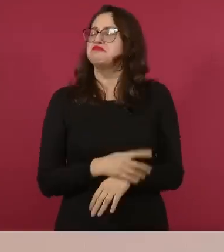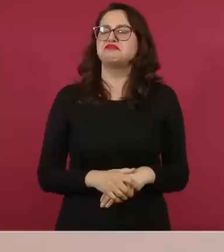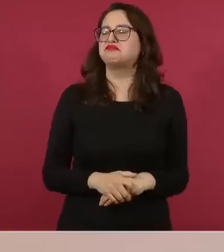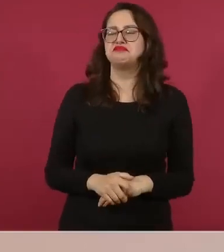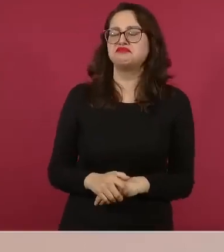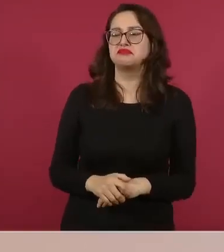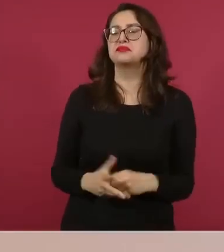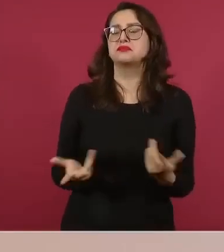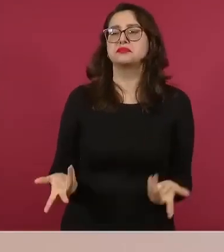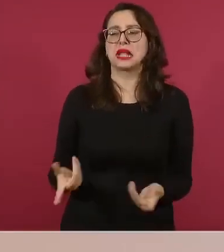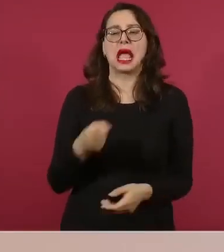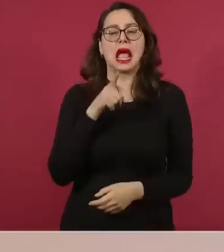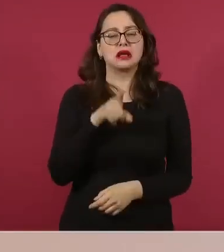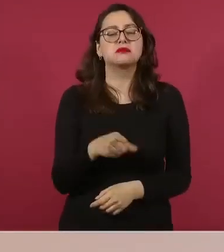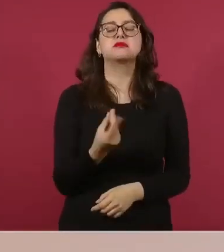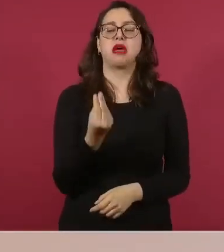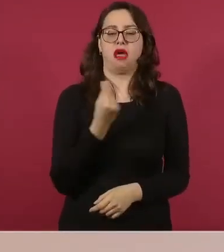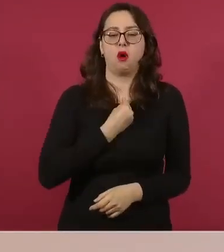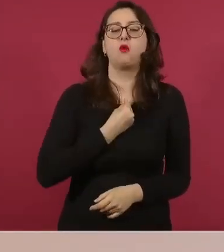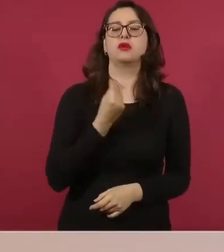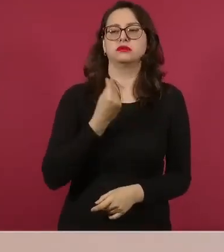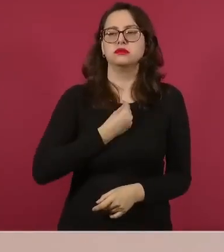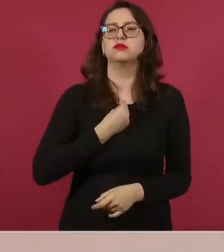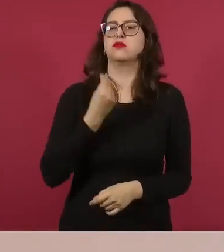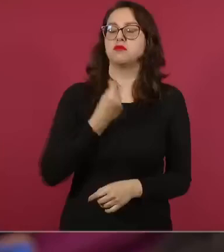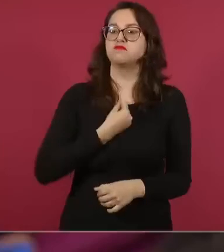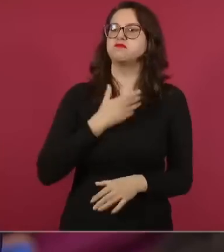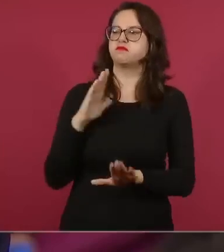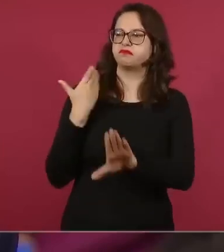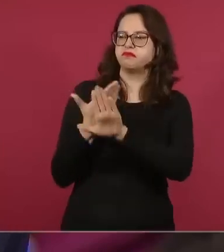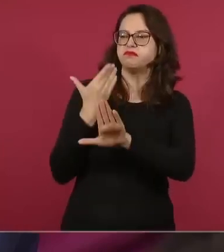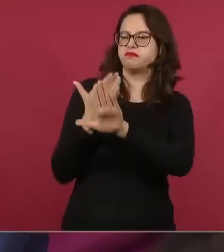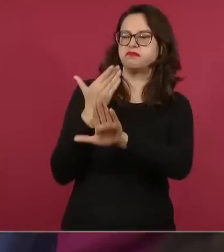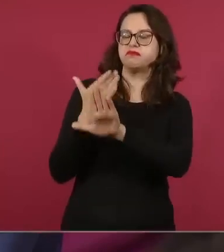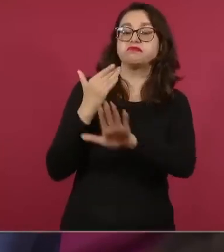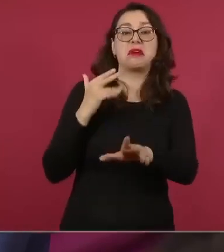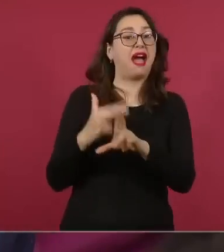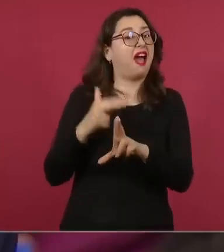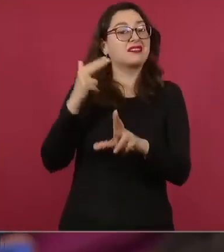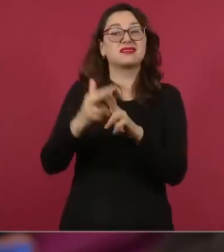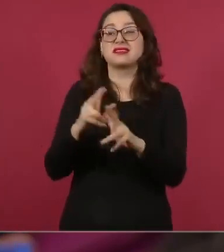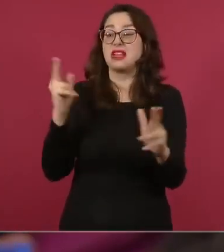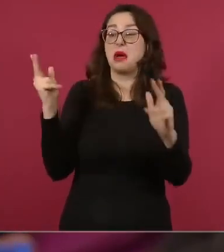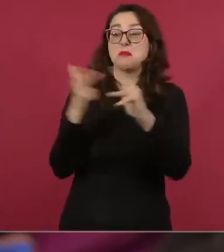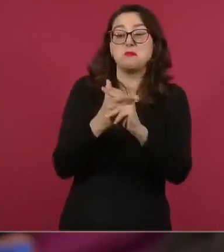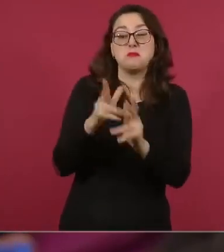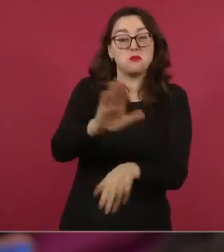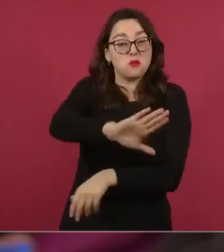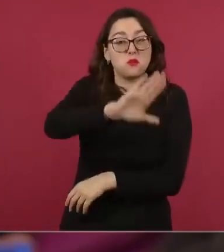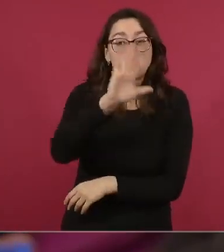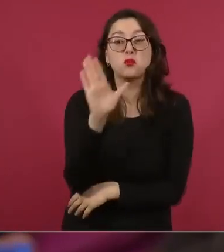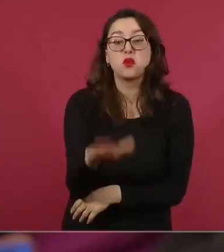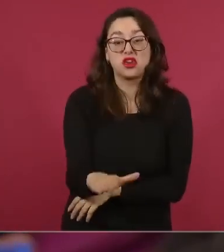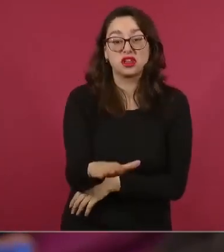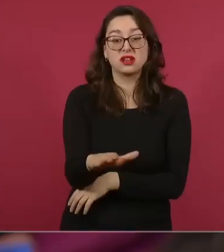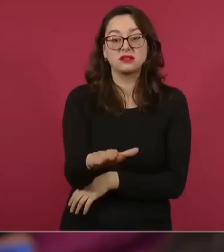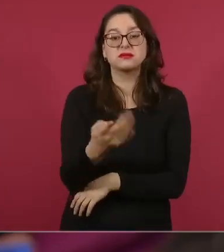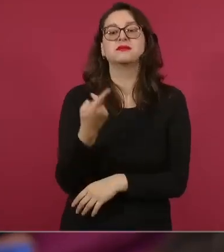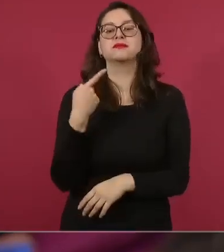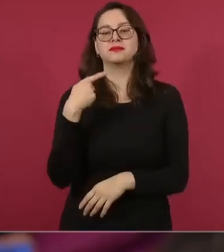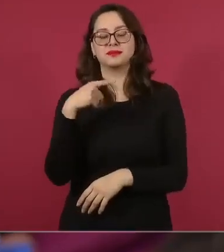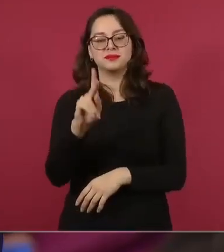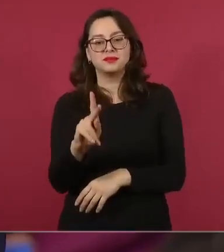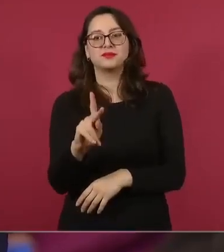revolución que se desató con más fuerza y profundidad luego de